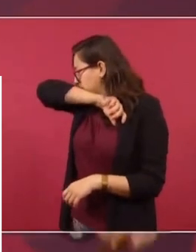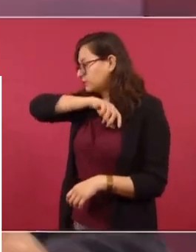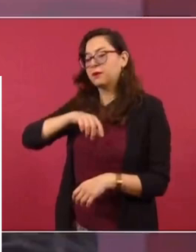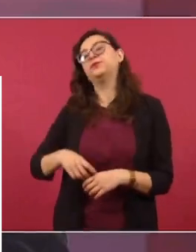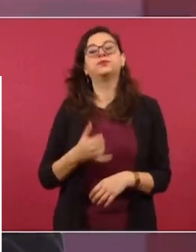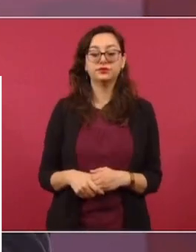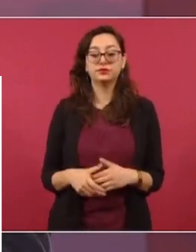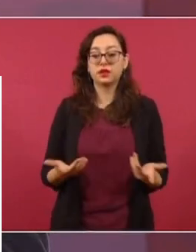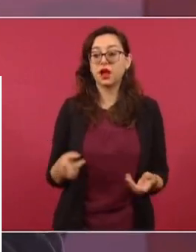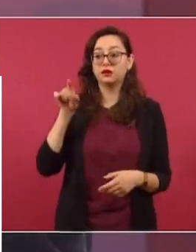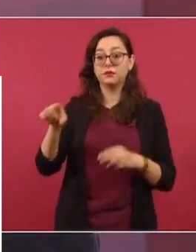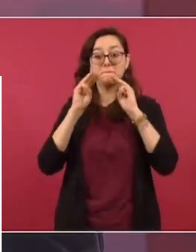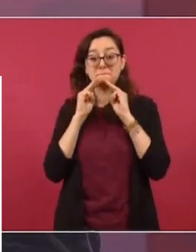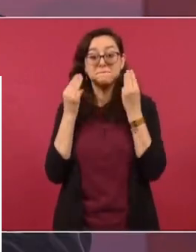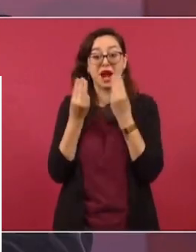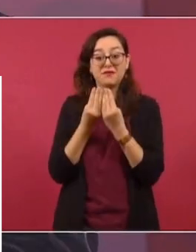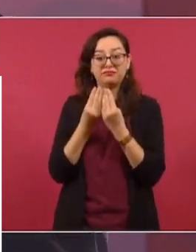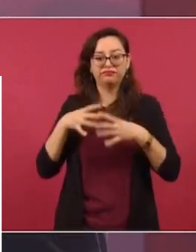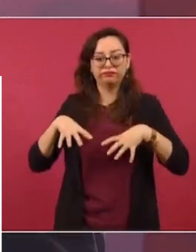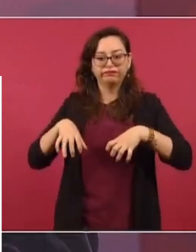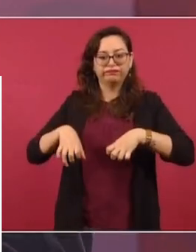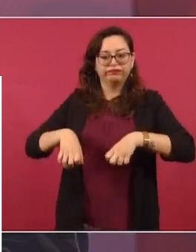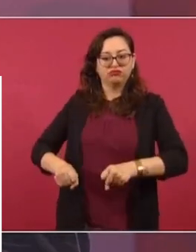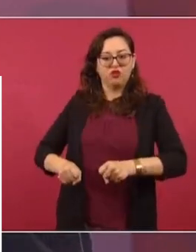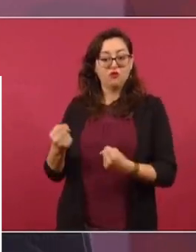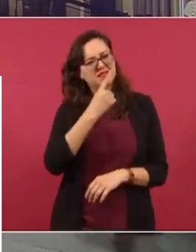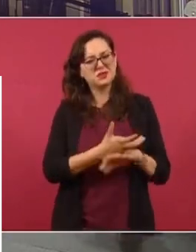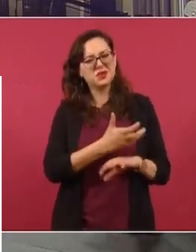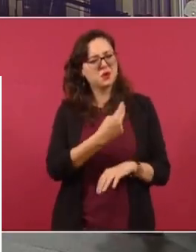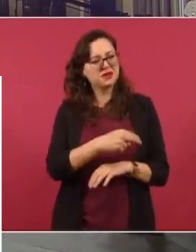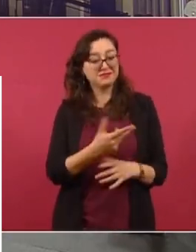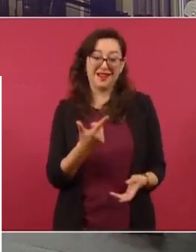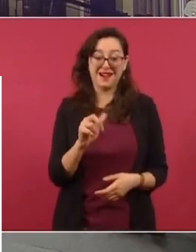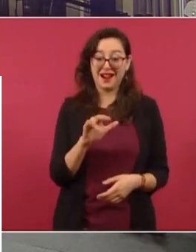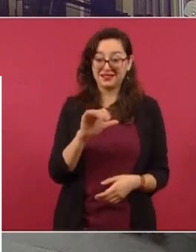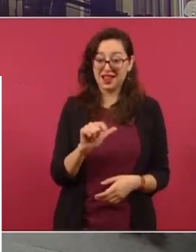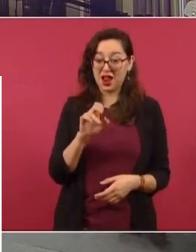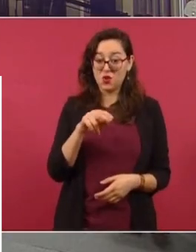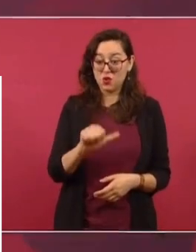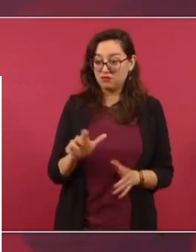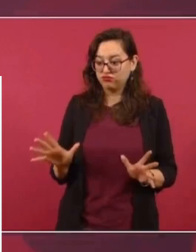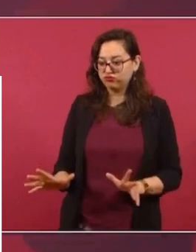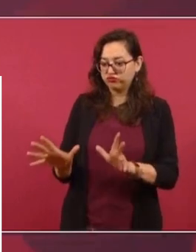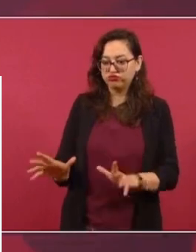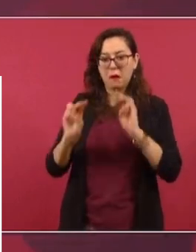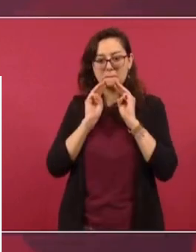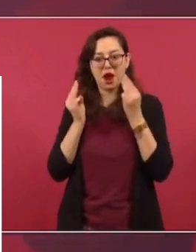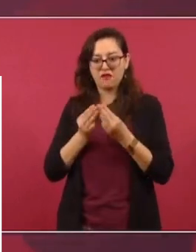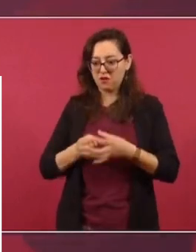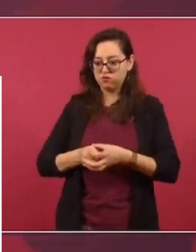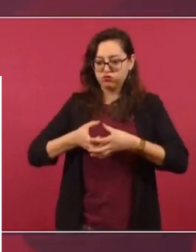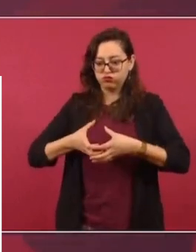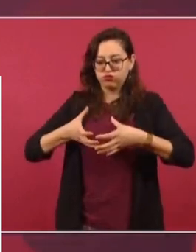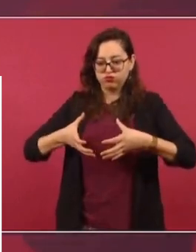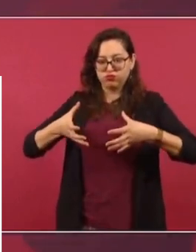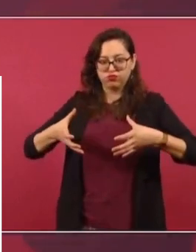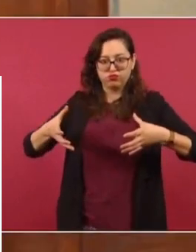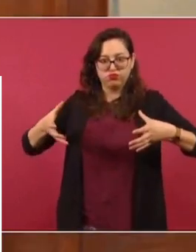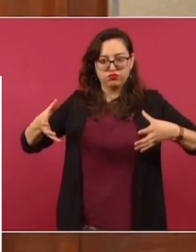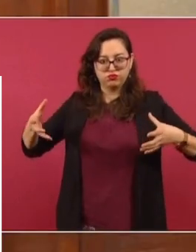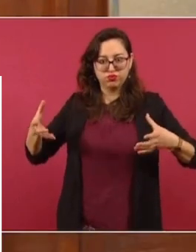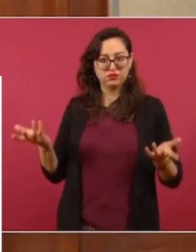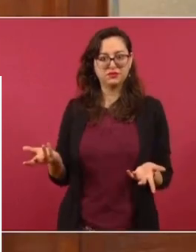pues echaron raíces. Pues esto es el fruto podrido de lo de García Luna y de sus jefes. Esto fue lo que